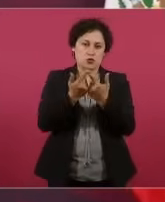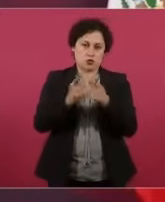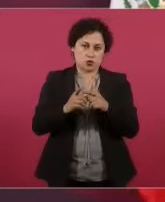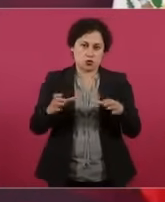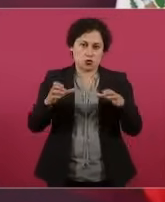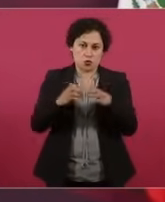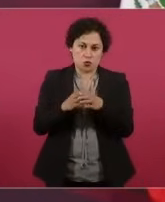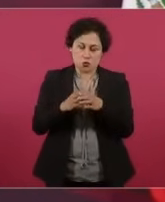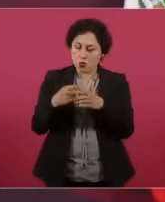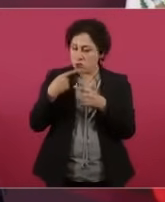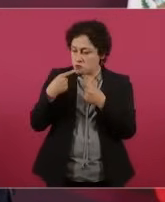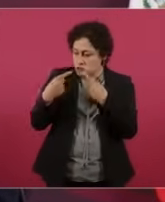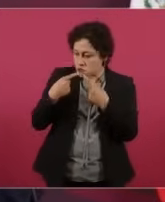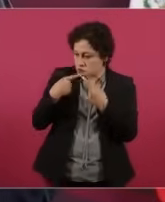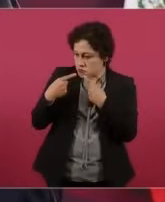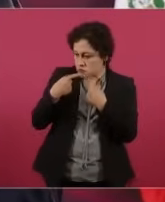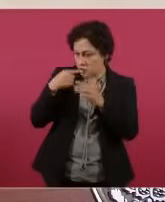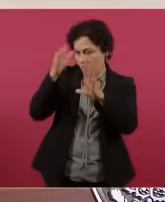Entonces,